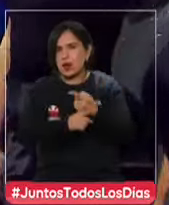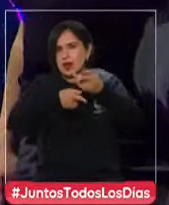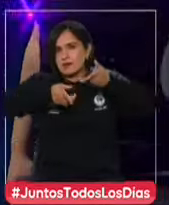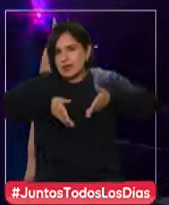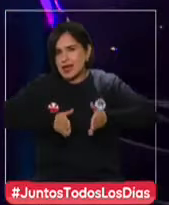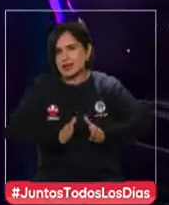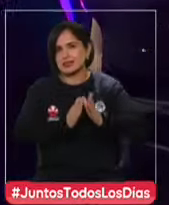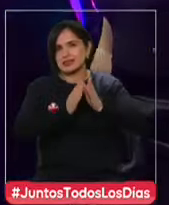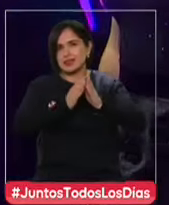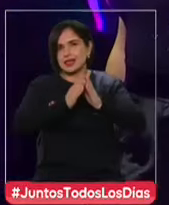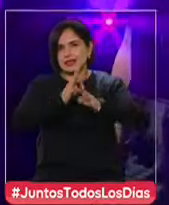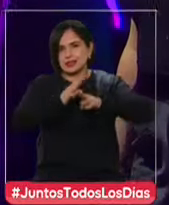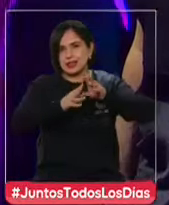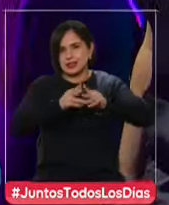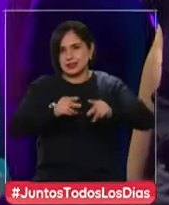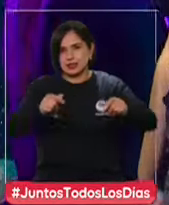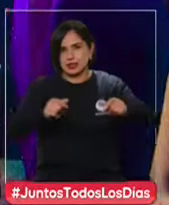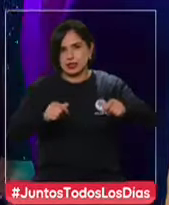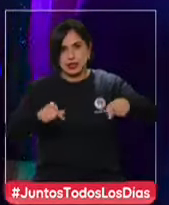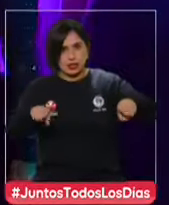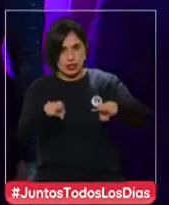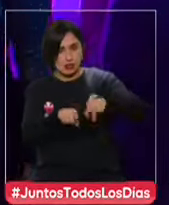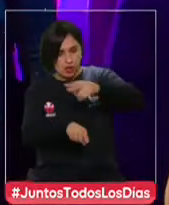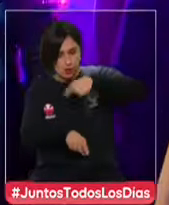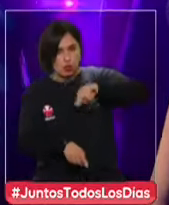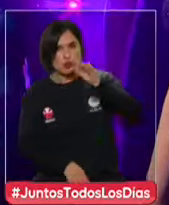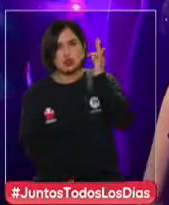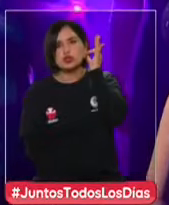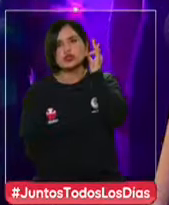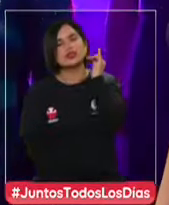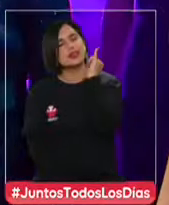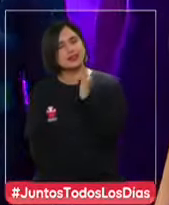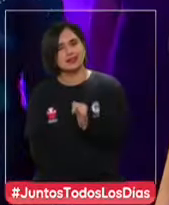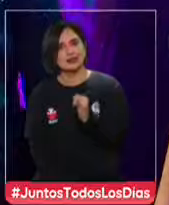Ah, ¿como nosotras? Sí, como nosotras.